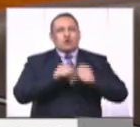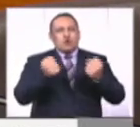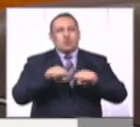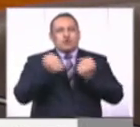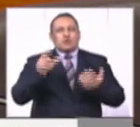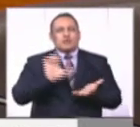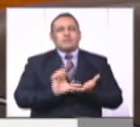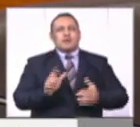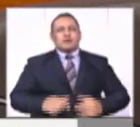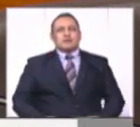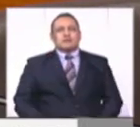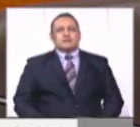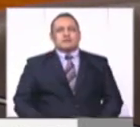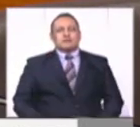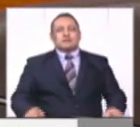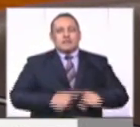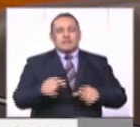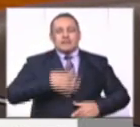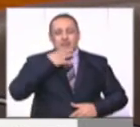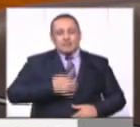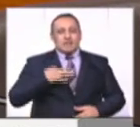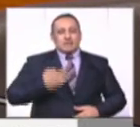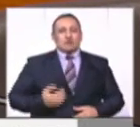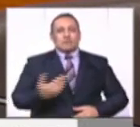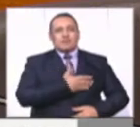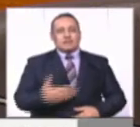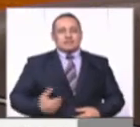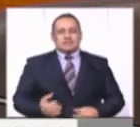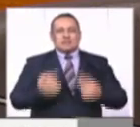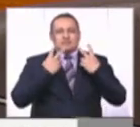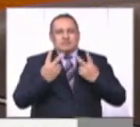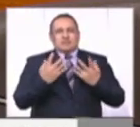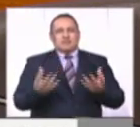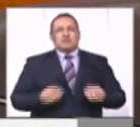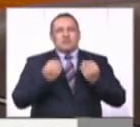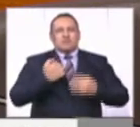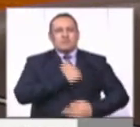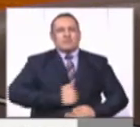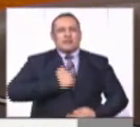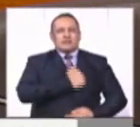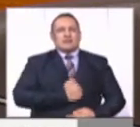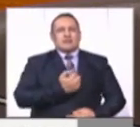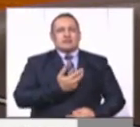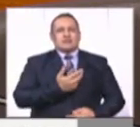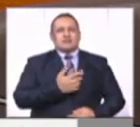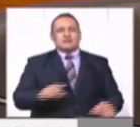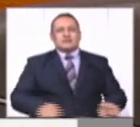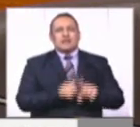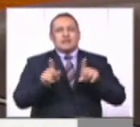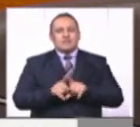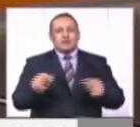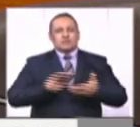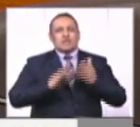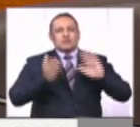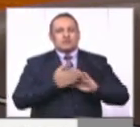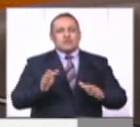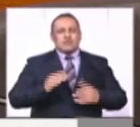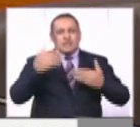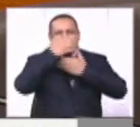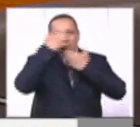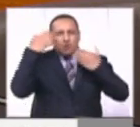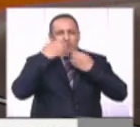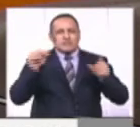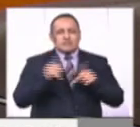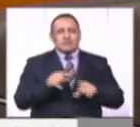Ciudad de Lima la verdad señor presidente que me da pena de que en una sociedad hipócrita se